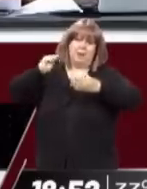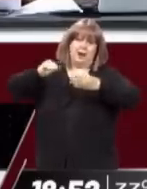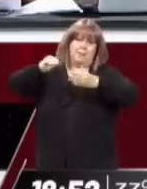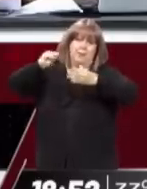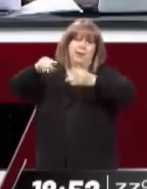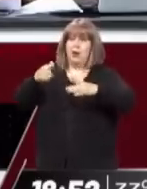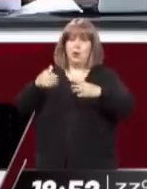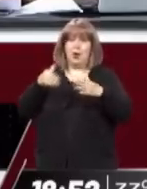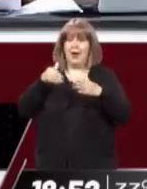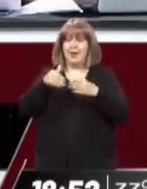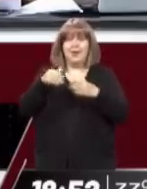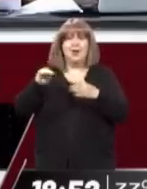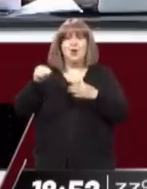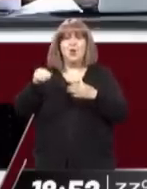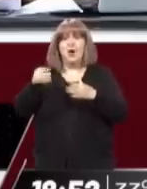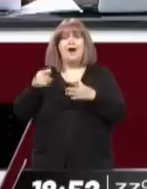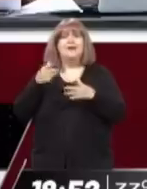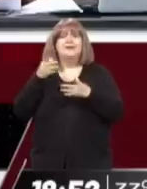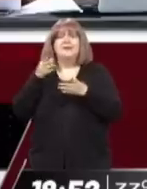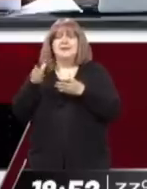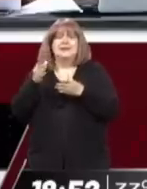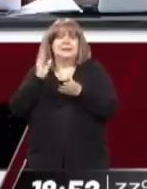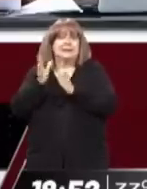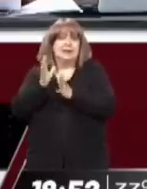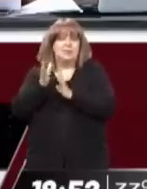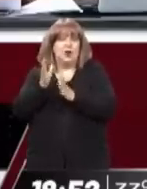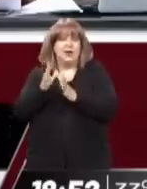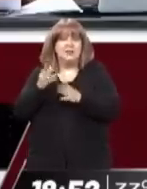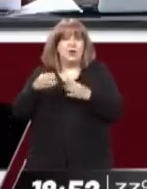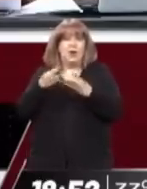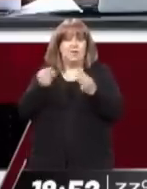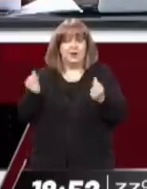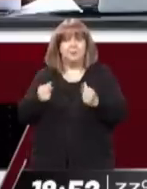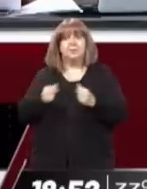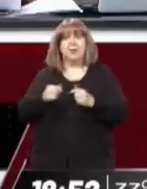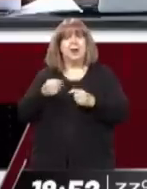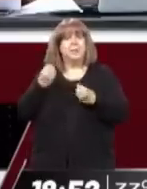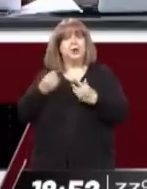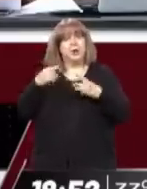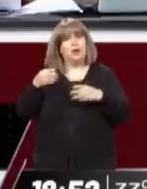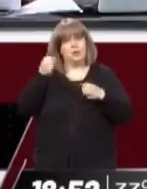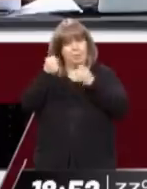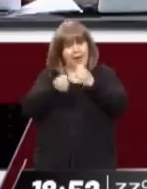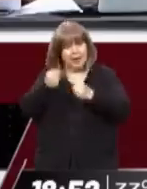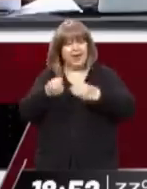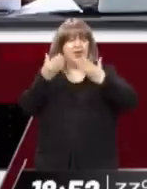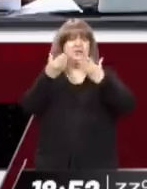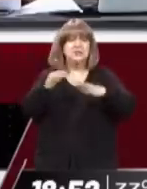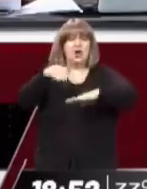han comido una picada después del juicio, se han reído, en ningún